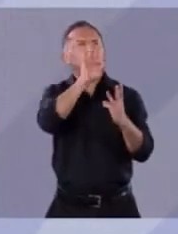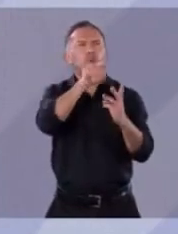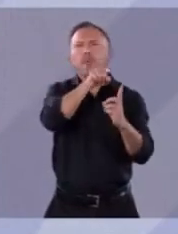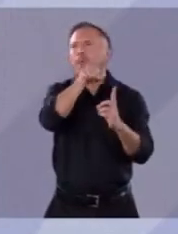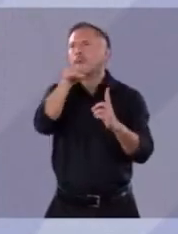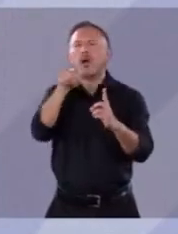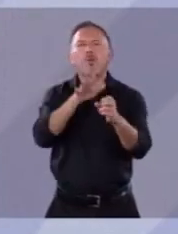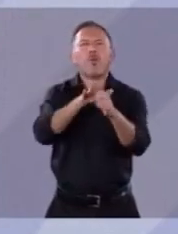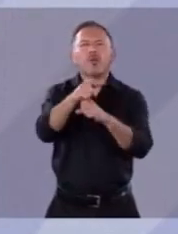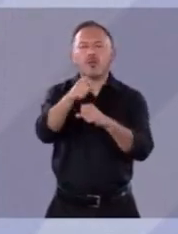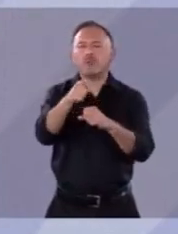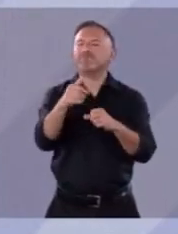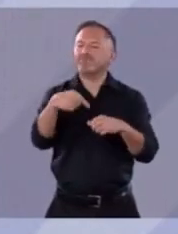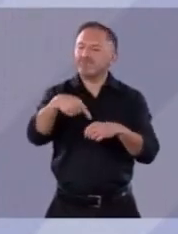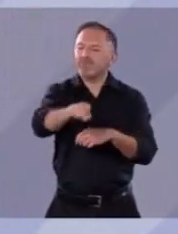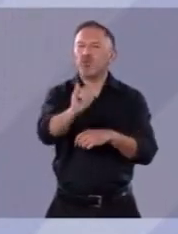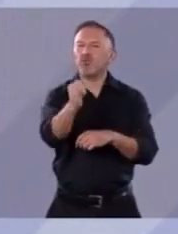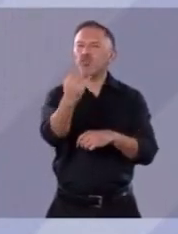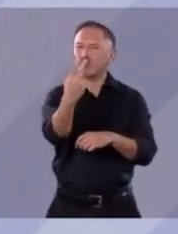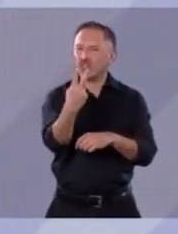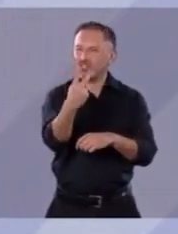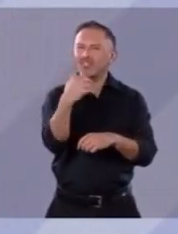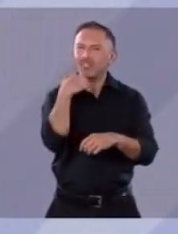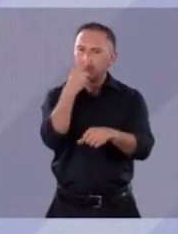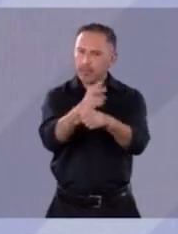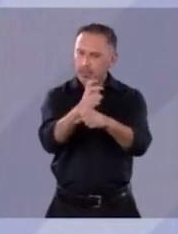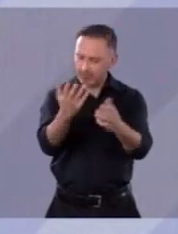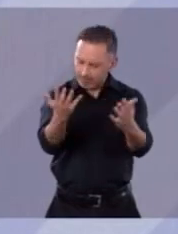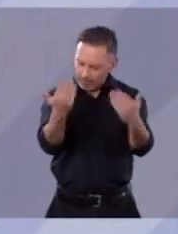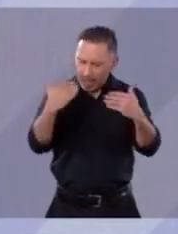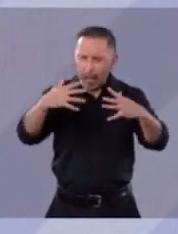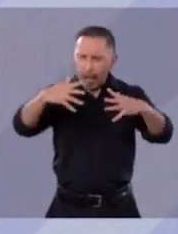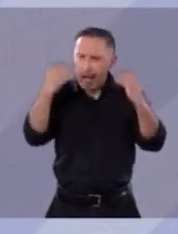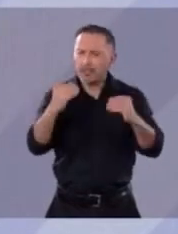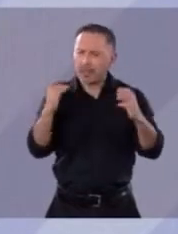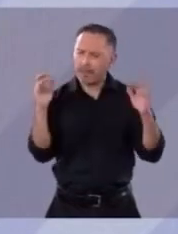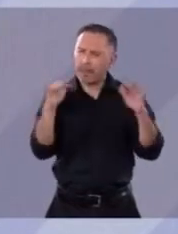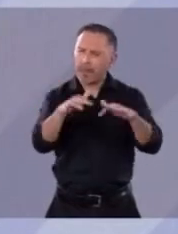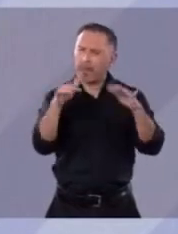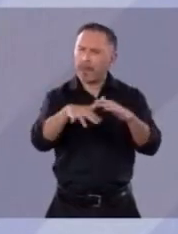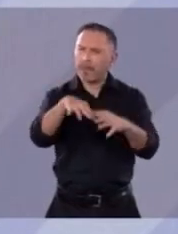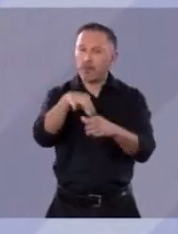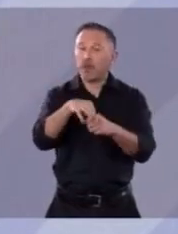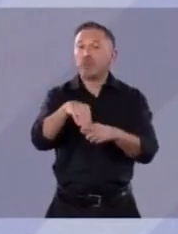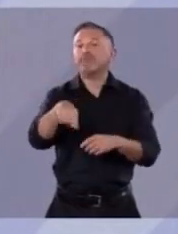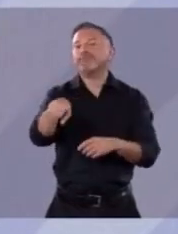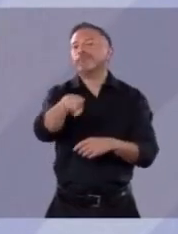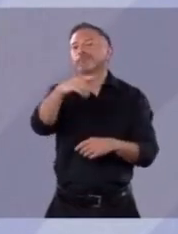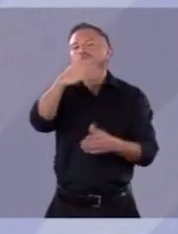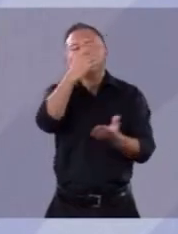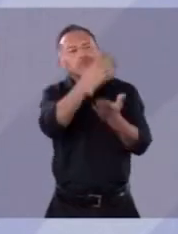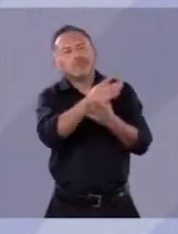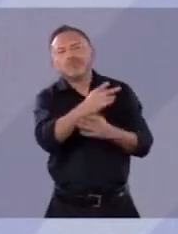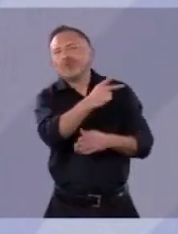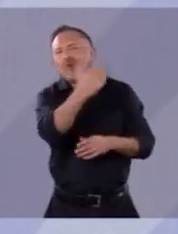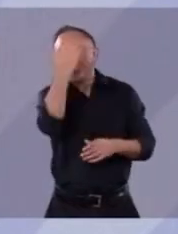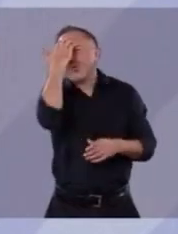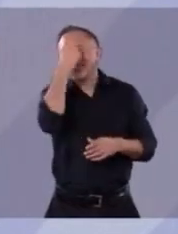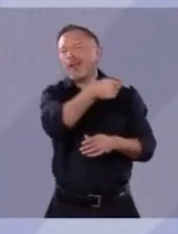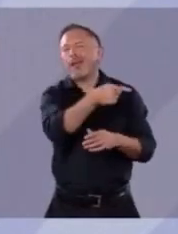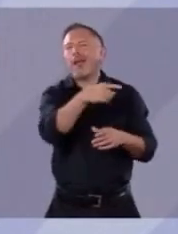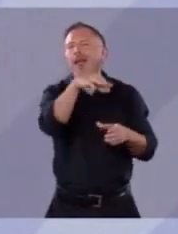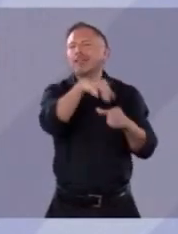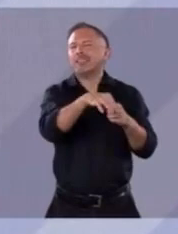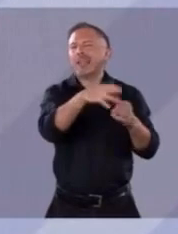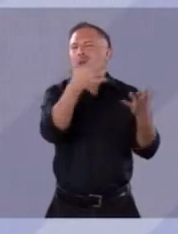votemos masivamente ya los conocen ya saben que son especialistas en fraudes electorales lo que tenemos que